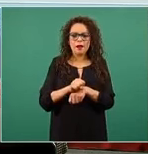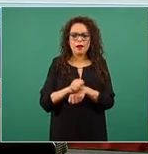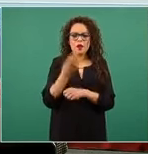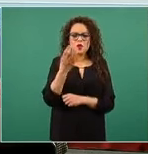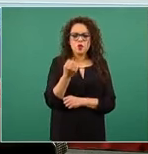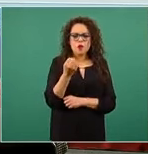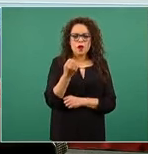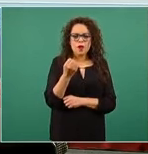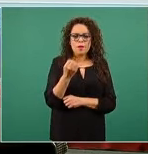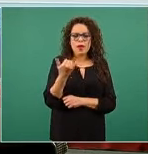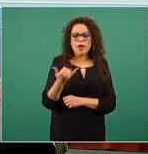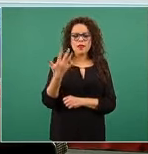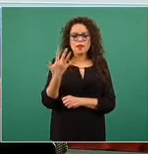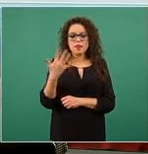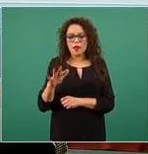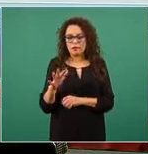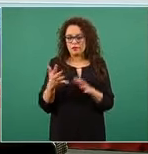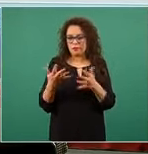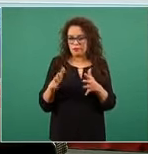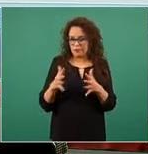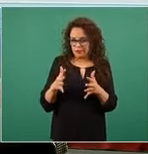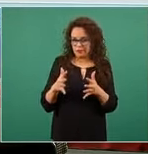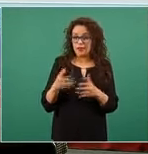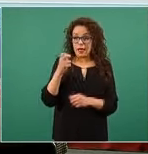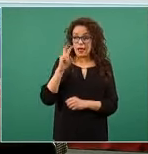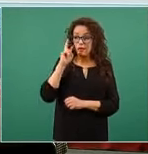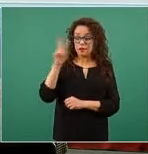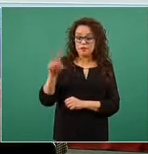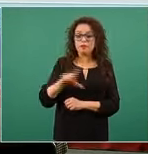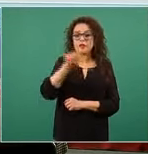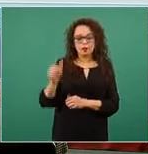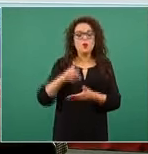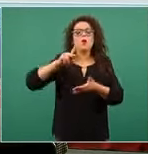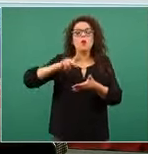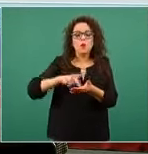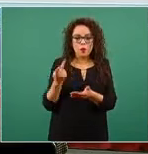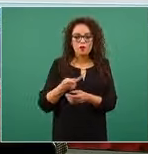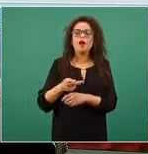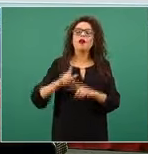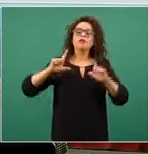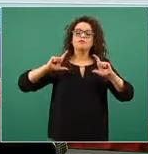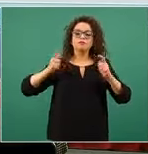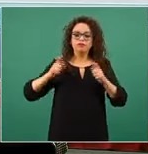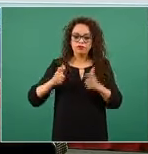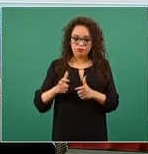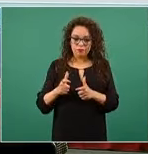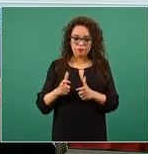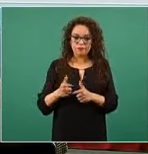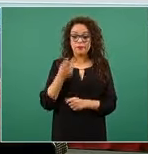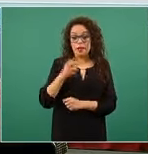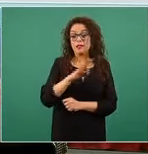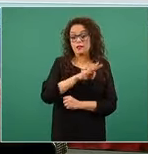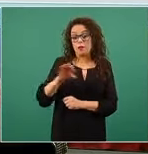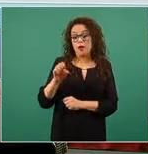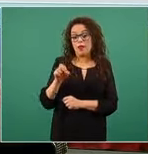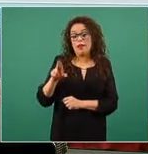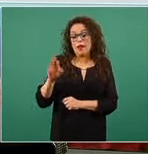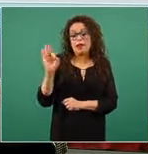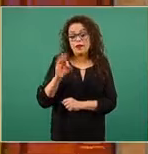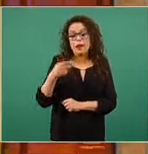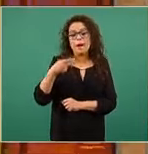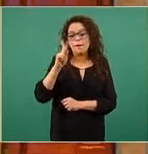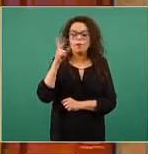y la semana 10 aproximadamente, y luego vino nuevamente un descenso. ¿Esto pudiera suceder? Claro que pudiera suceder, pero de todas maneras es